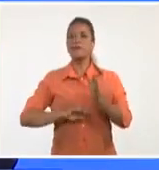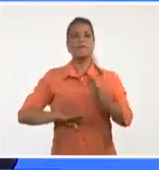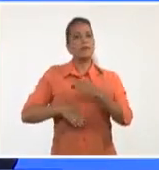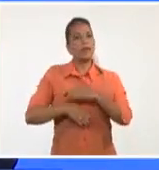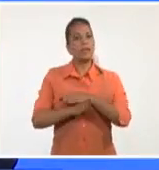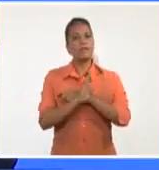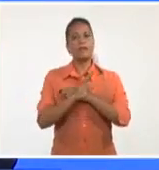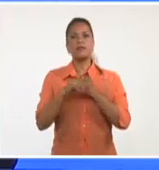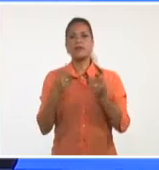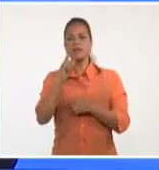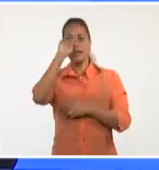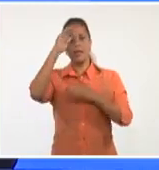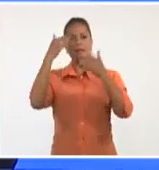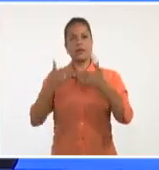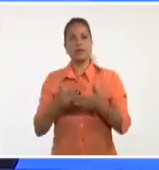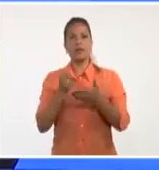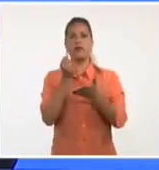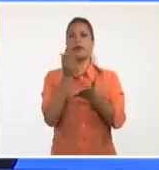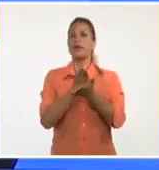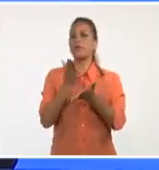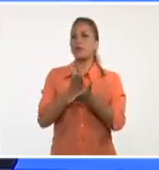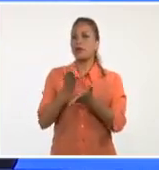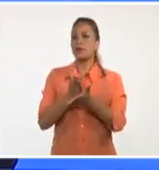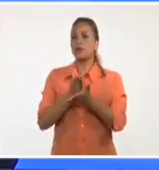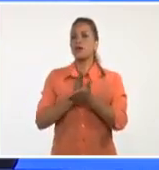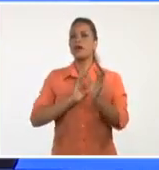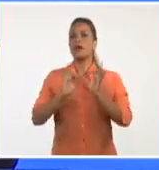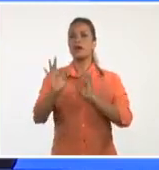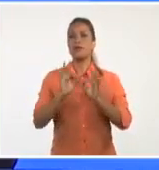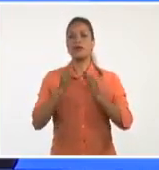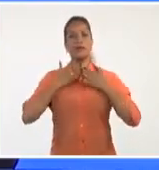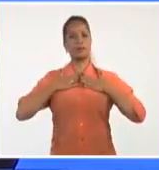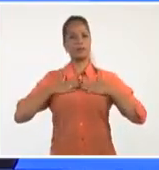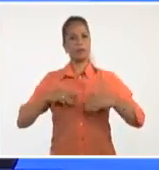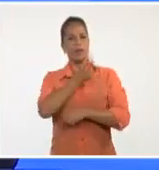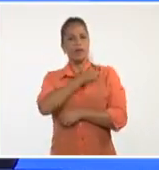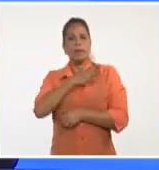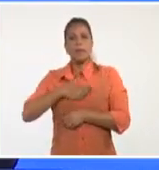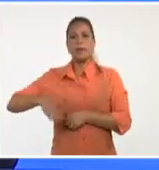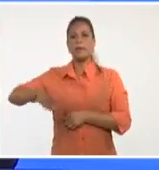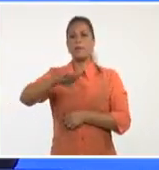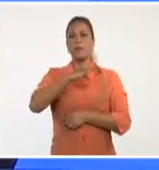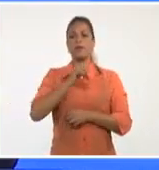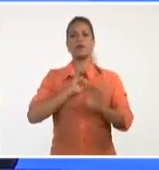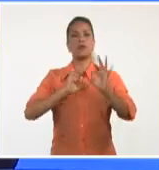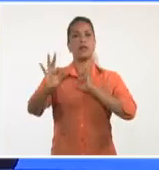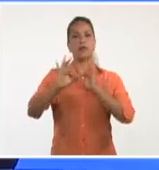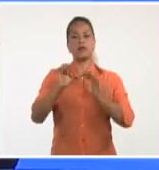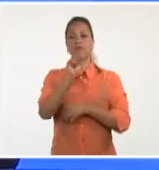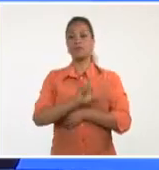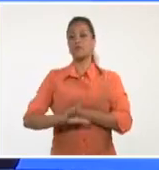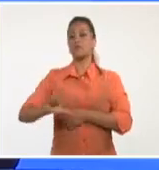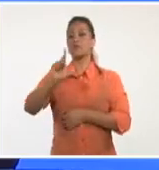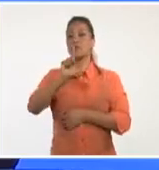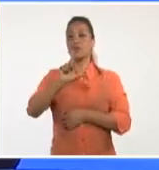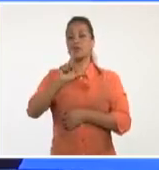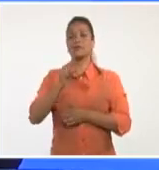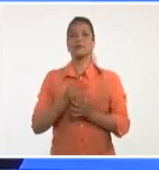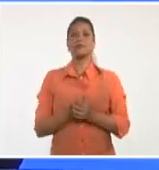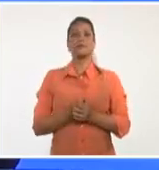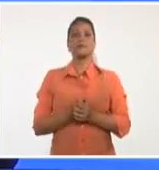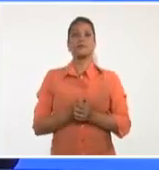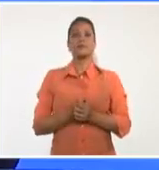salud y a la educación, la seguridad y la tranquilidad ciudadanas, la protección social bajo el principio